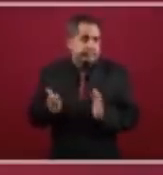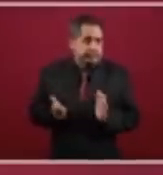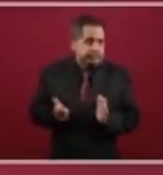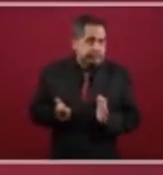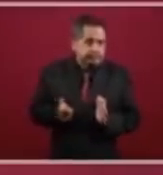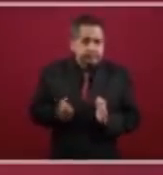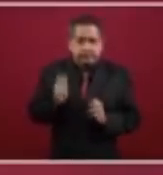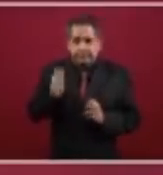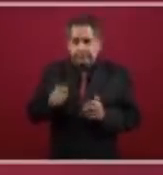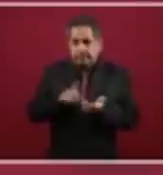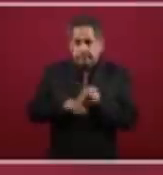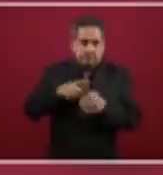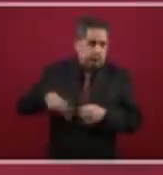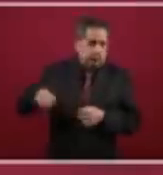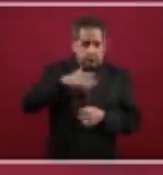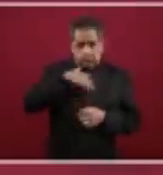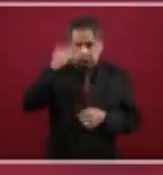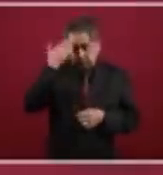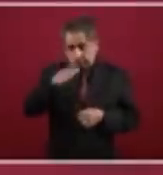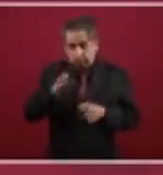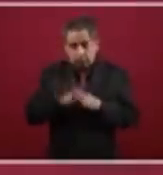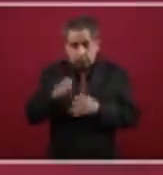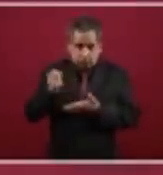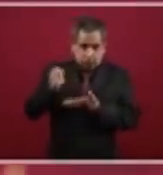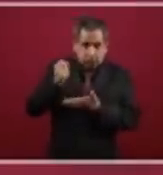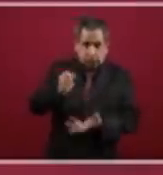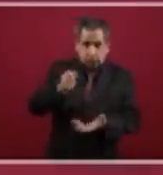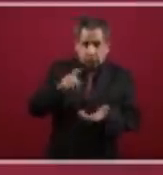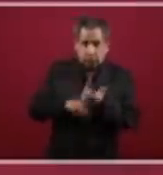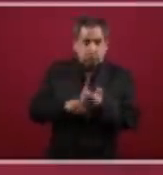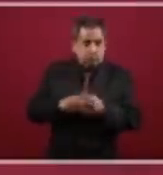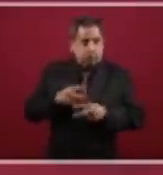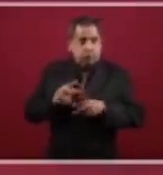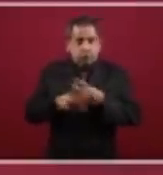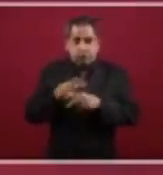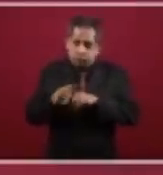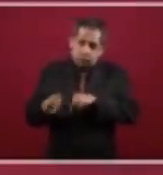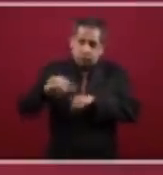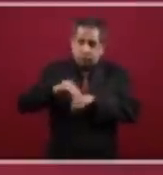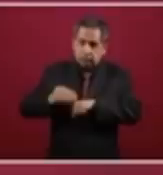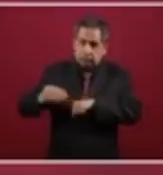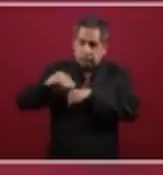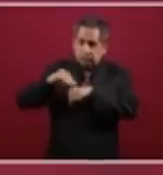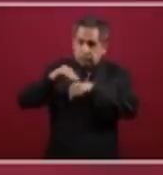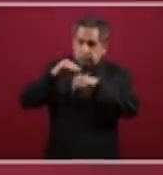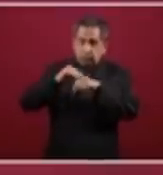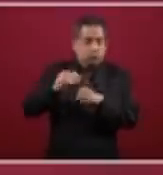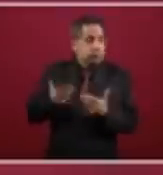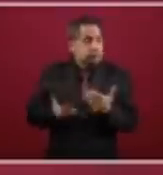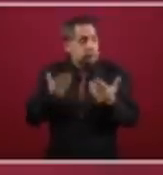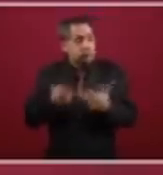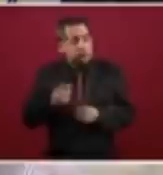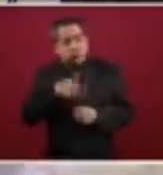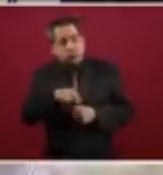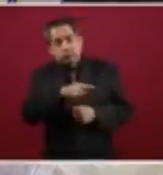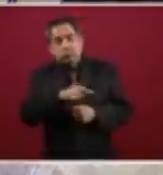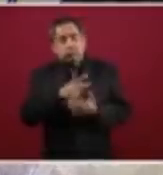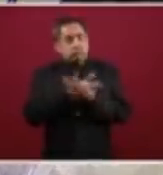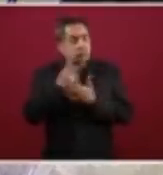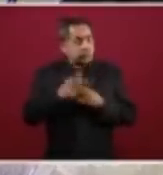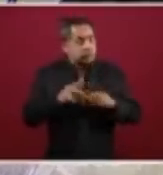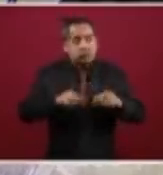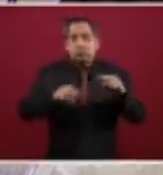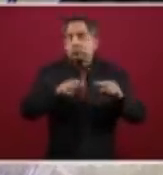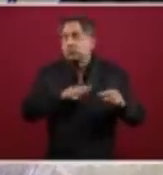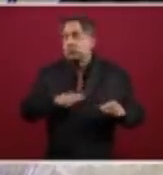que, como ustedes observan, es un presupuesto que va incrementándose en medida de que este programa es